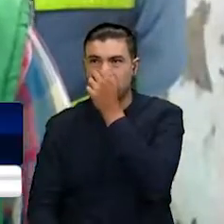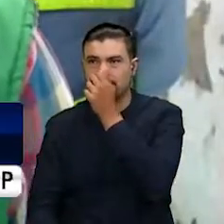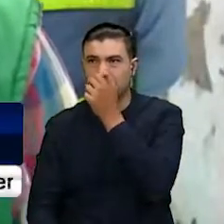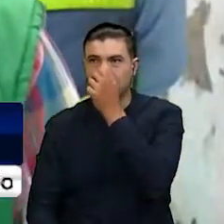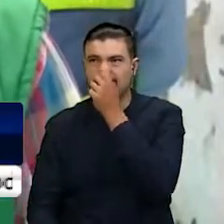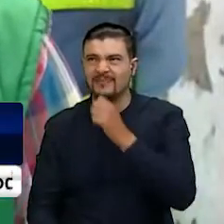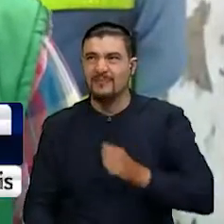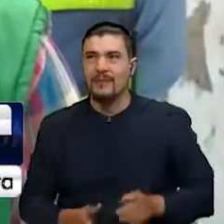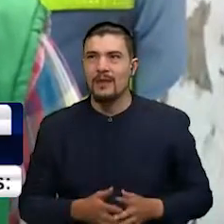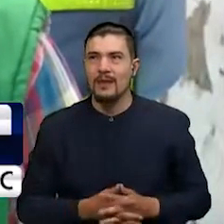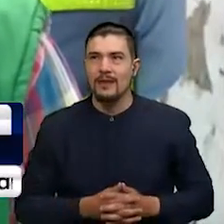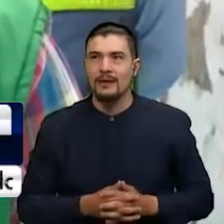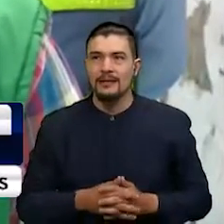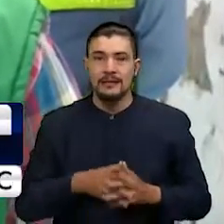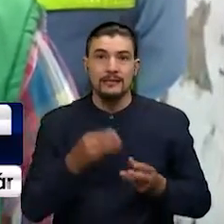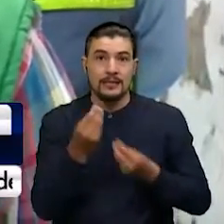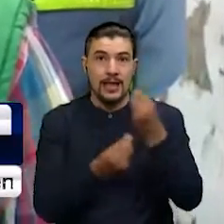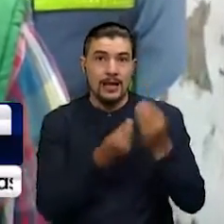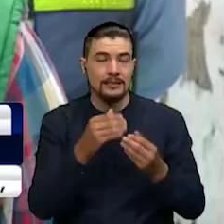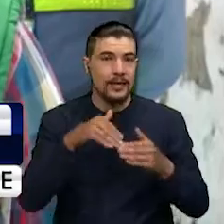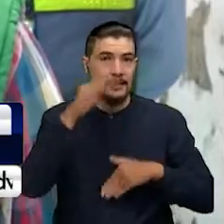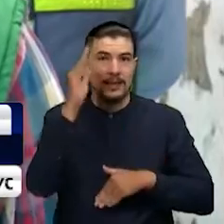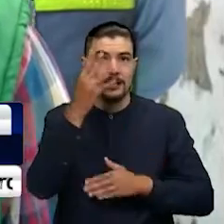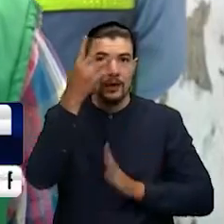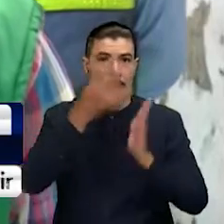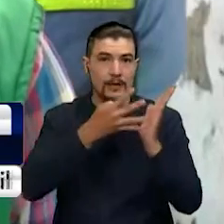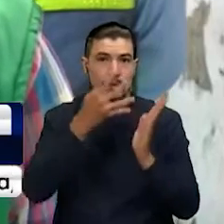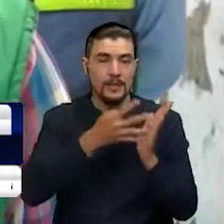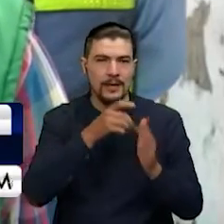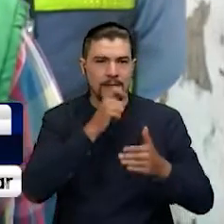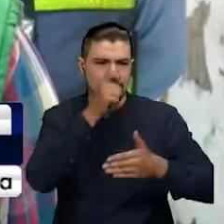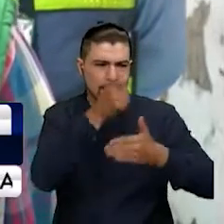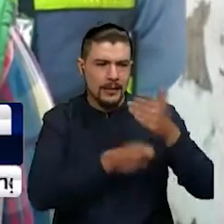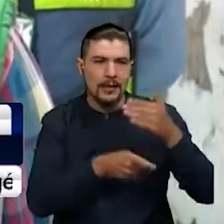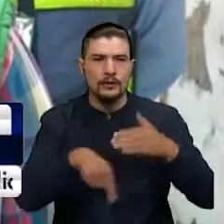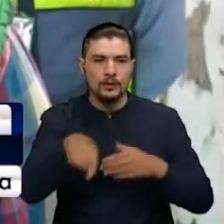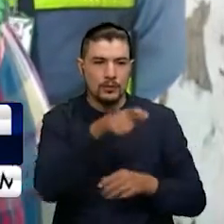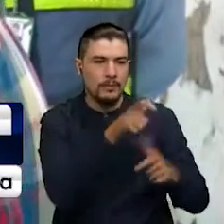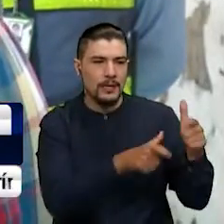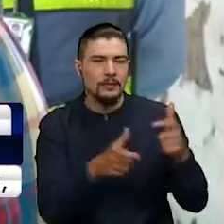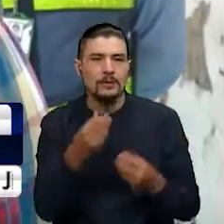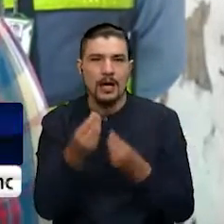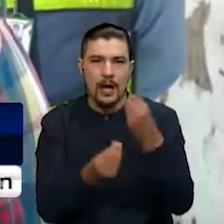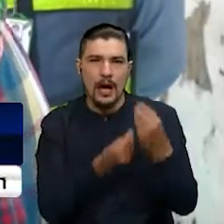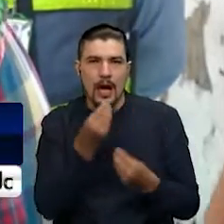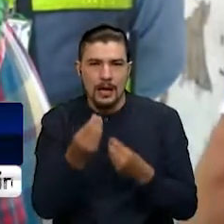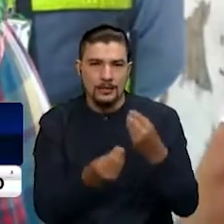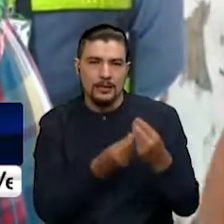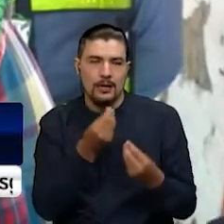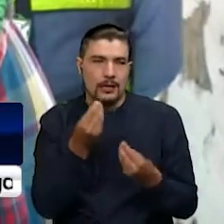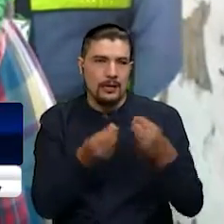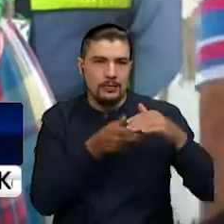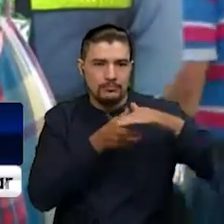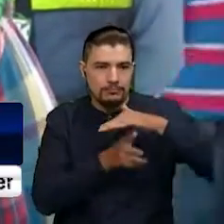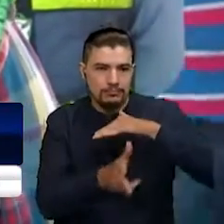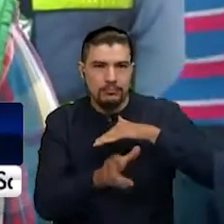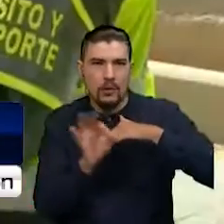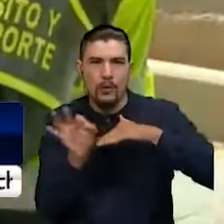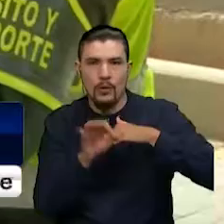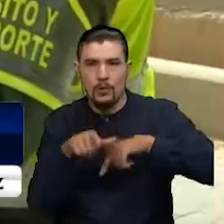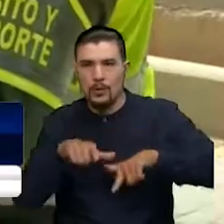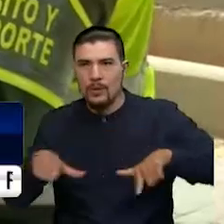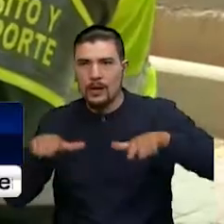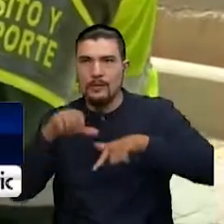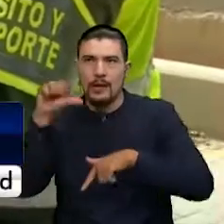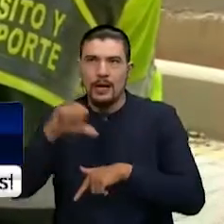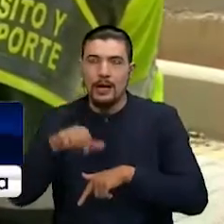más de 4 mil comparendos por personas que están parqueados mal parqueados en los terminales y tos